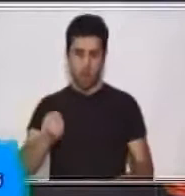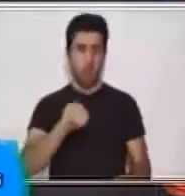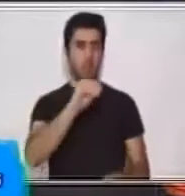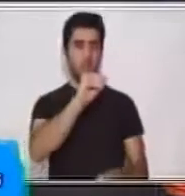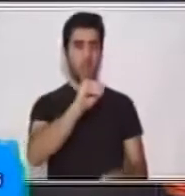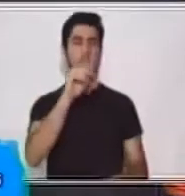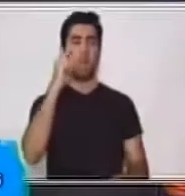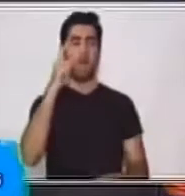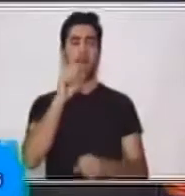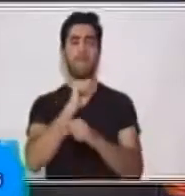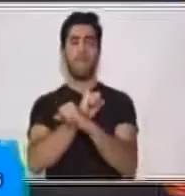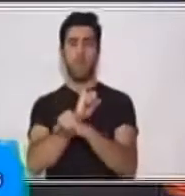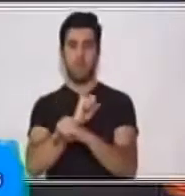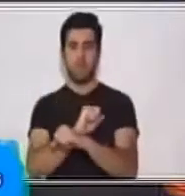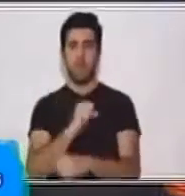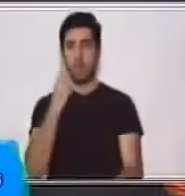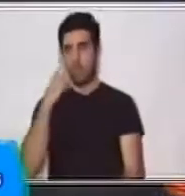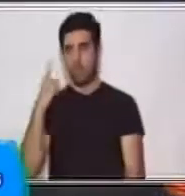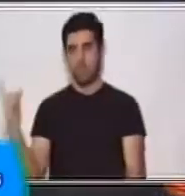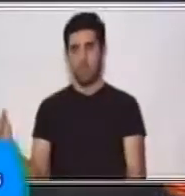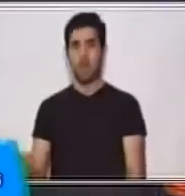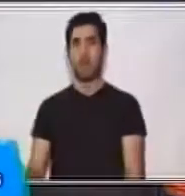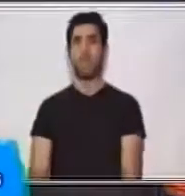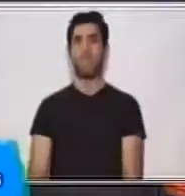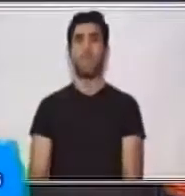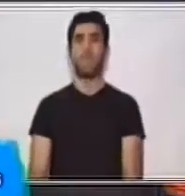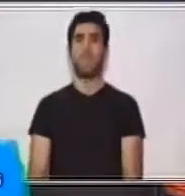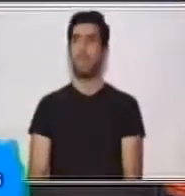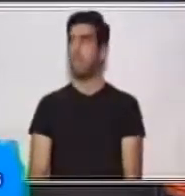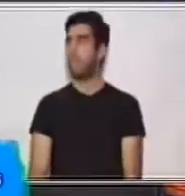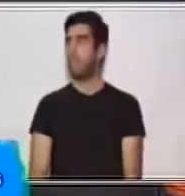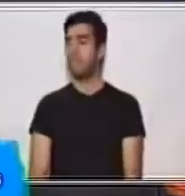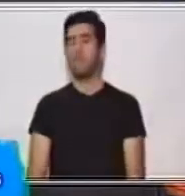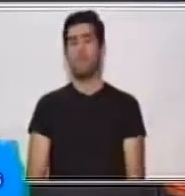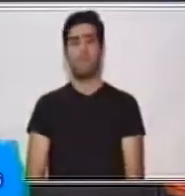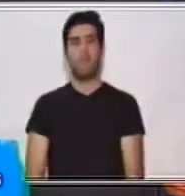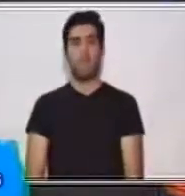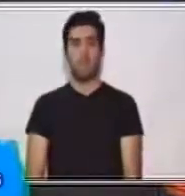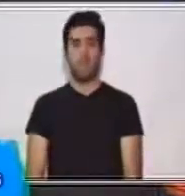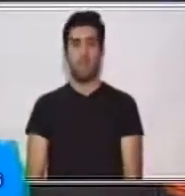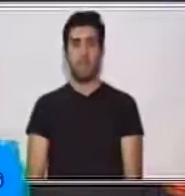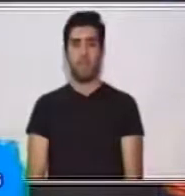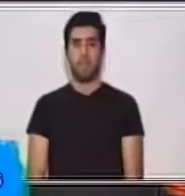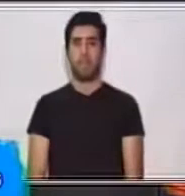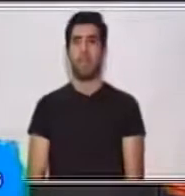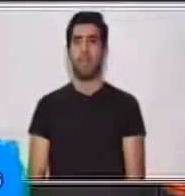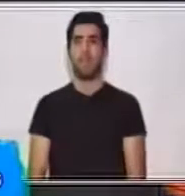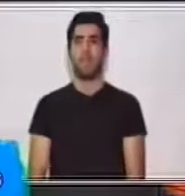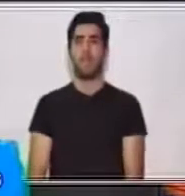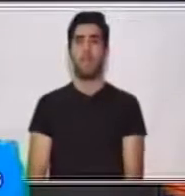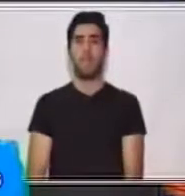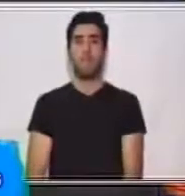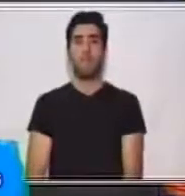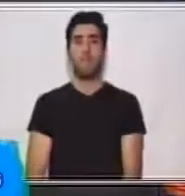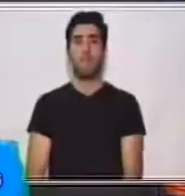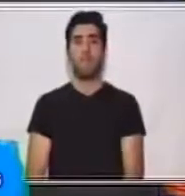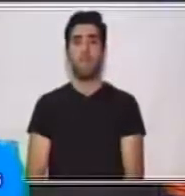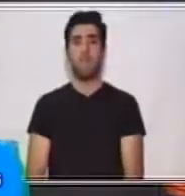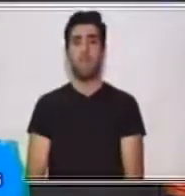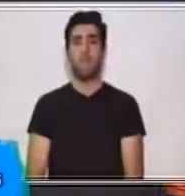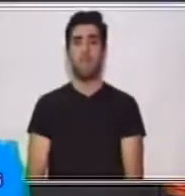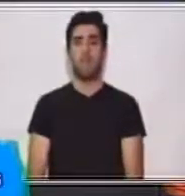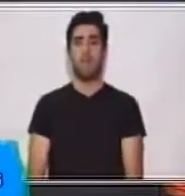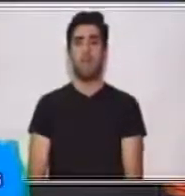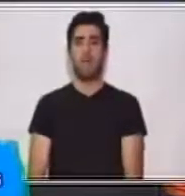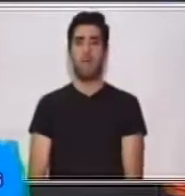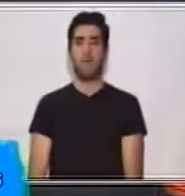lados, ¿verdad? B por la tangente de 68 grados va a ser igual a 19.